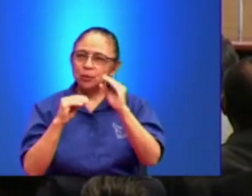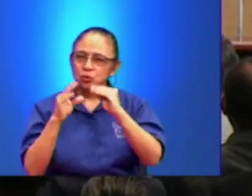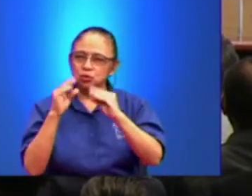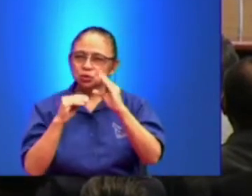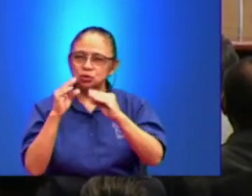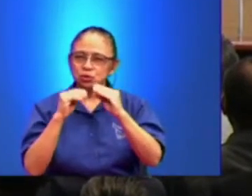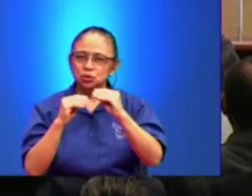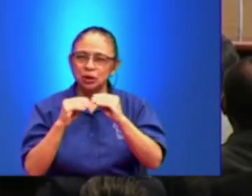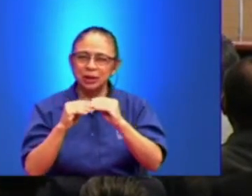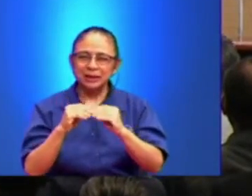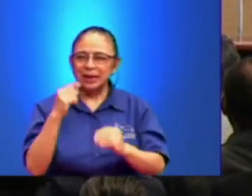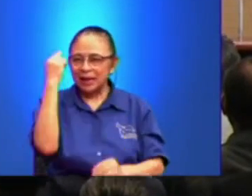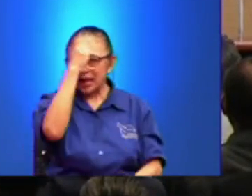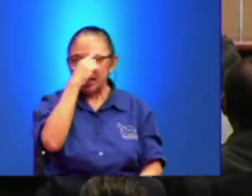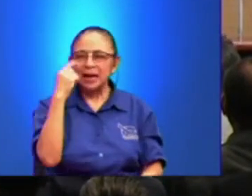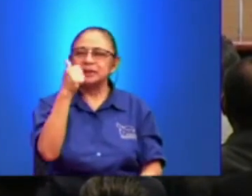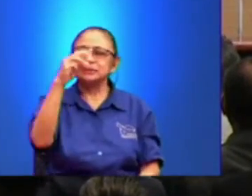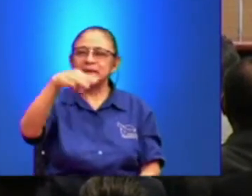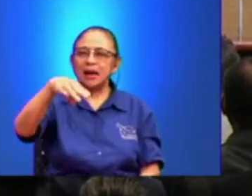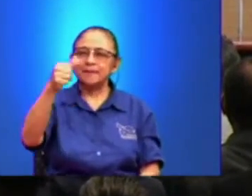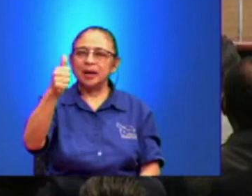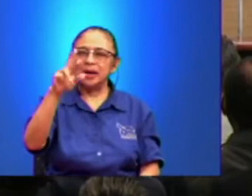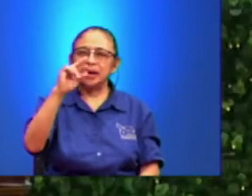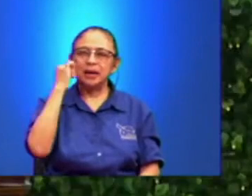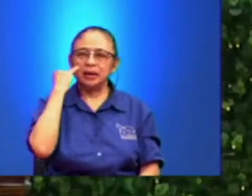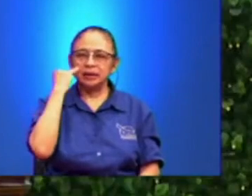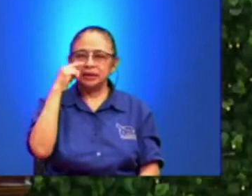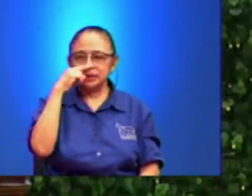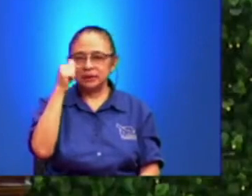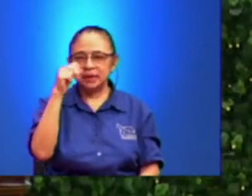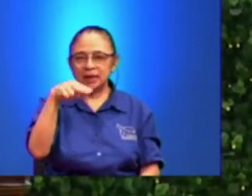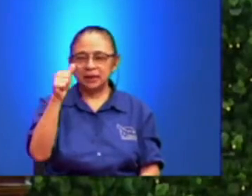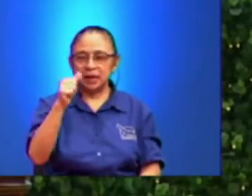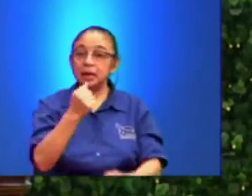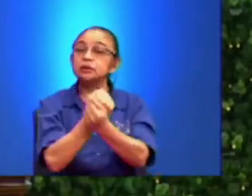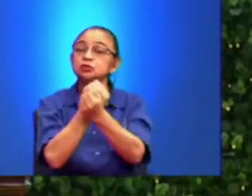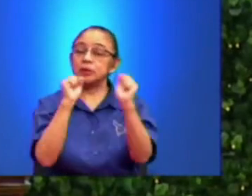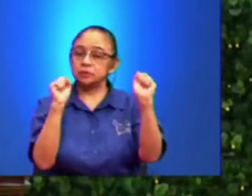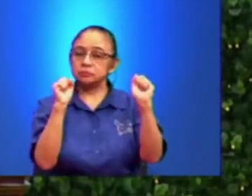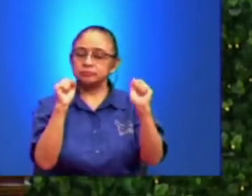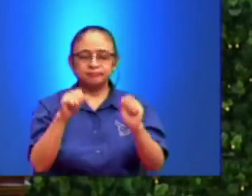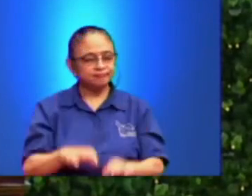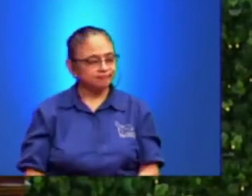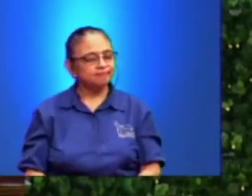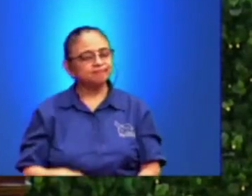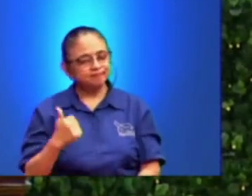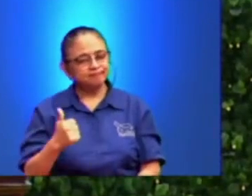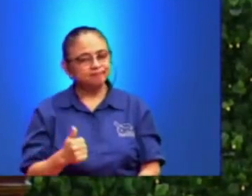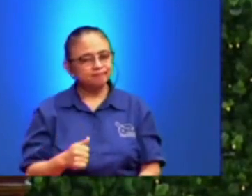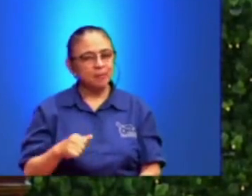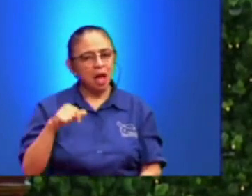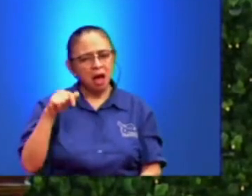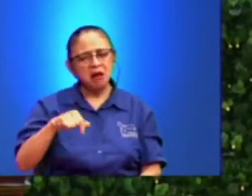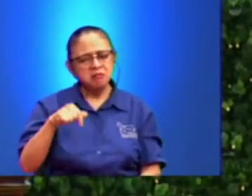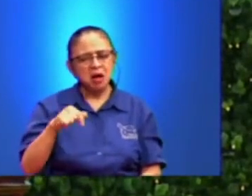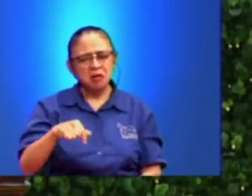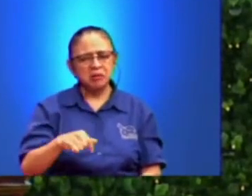y su salvación va a ir lindo el mensaje ok ahora vamos a tomar santa escena